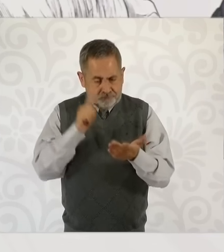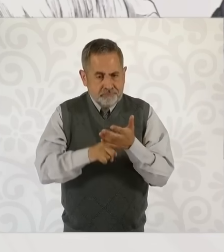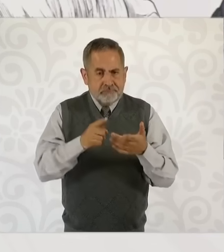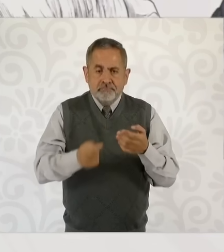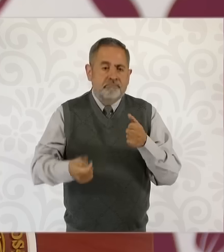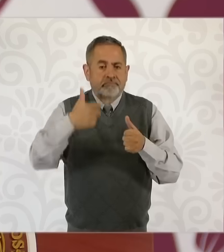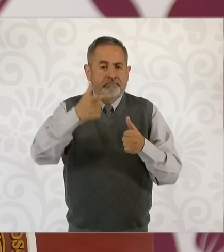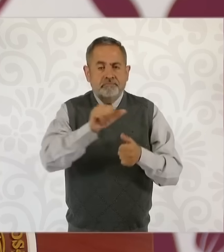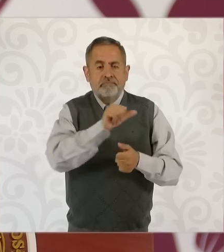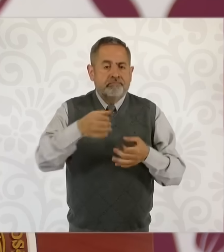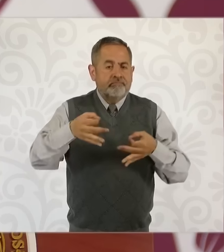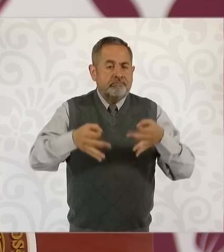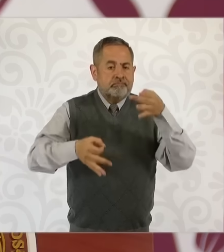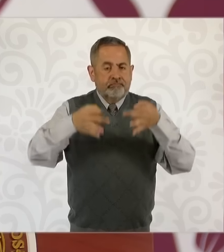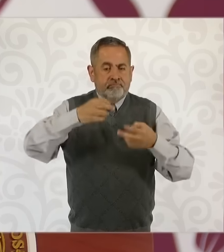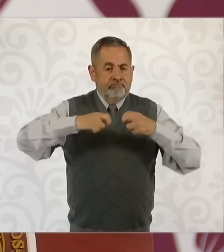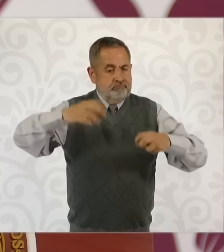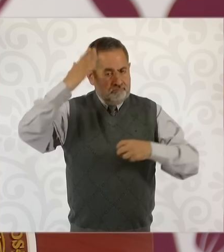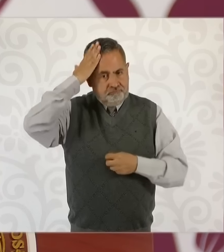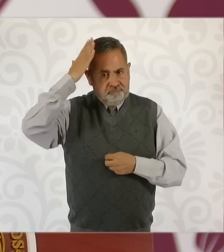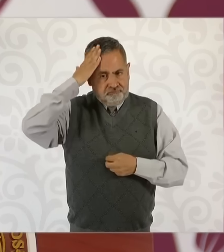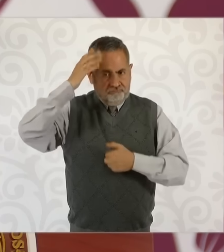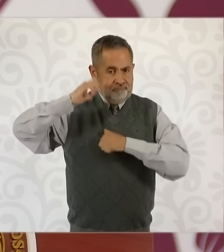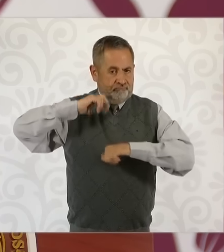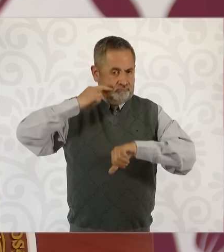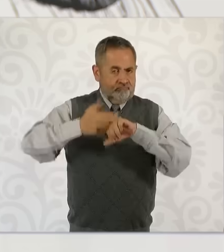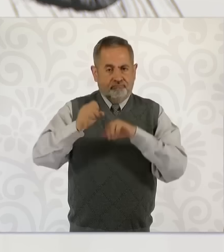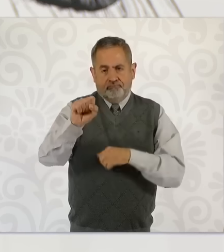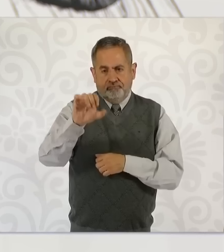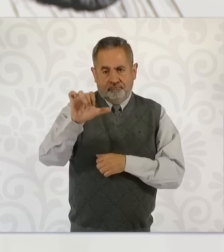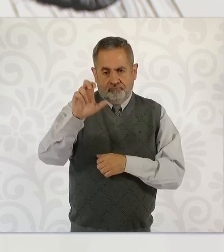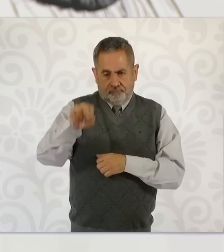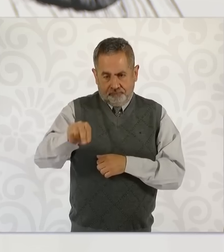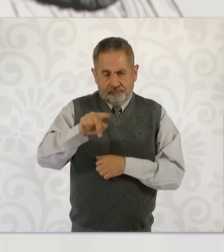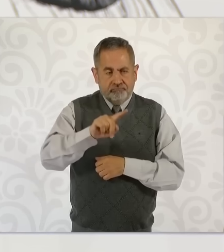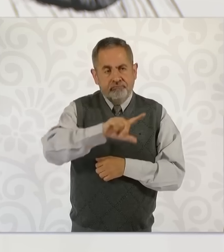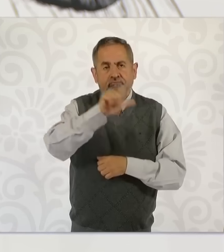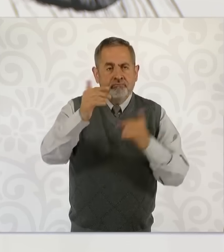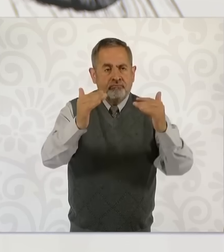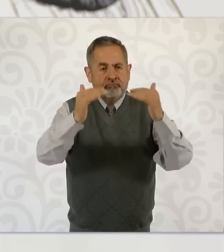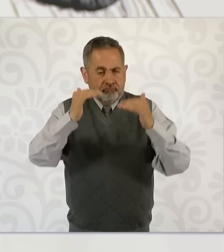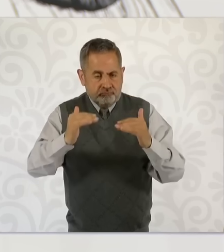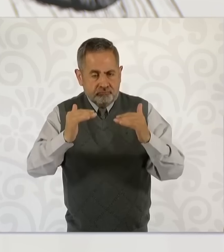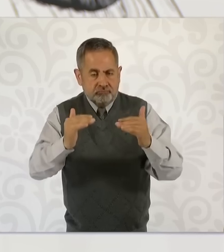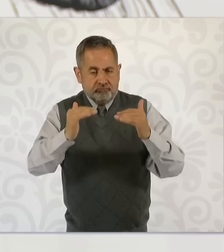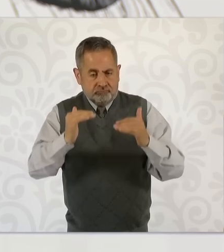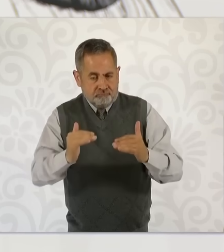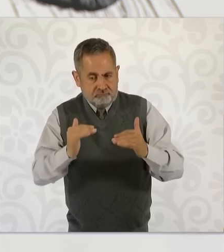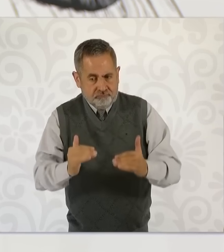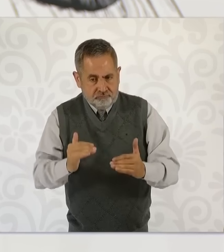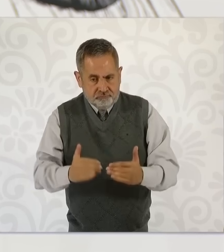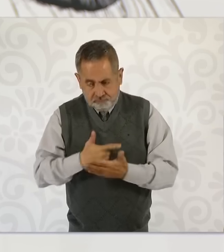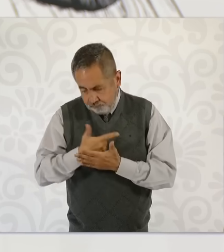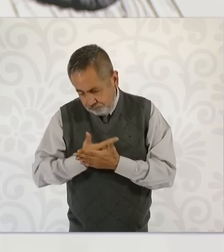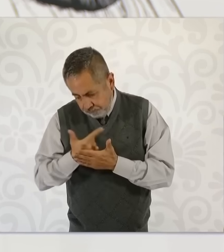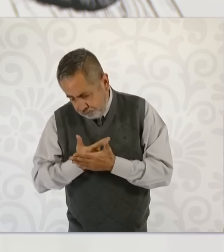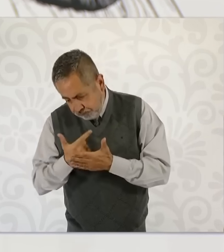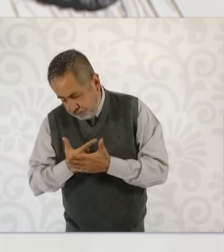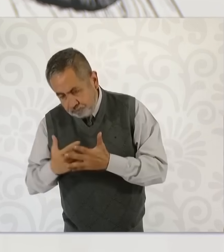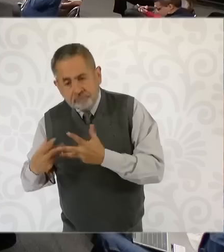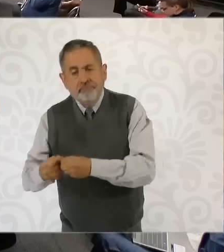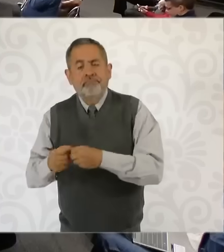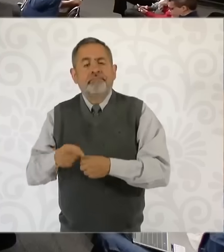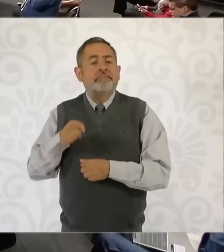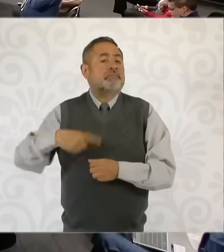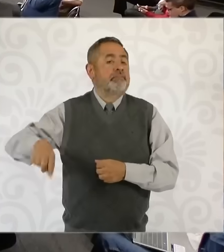ministros y ministras de la Corte y después otros cargos de elección popular. Ellos tienen